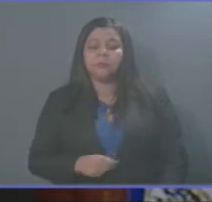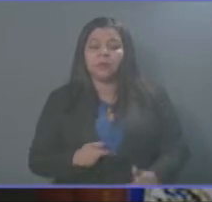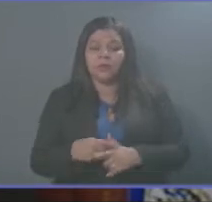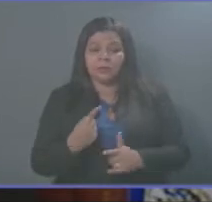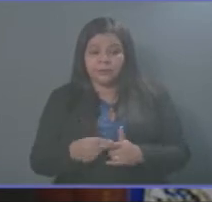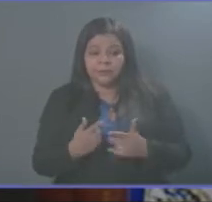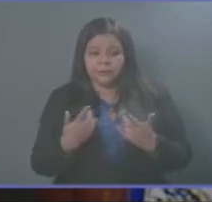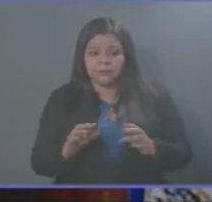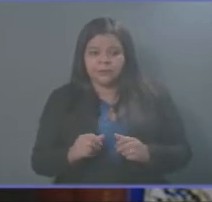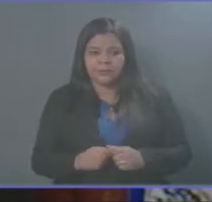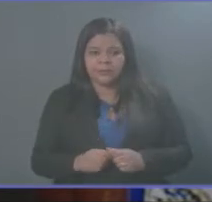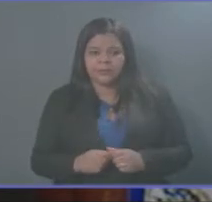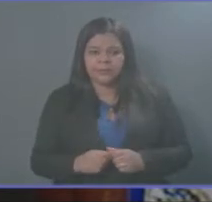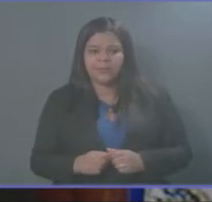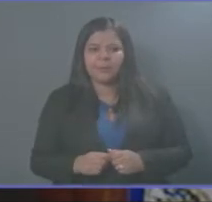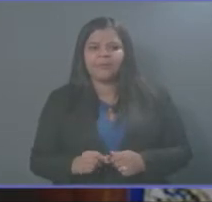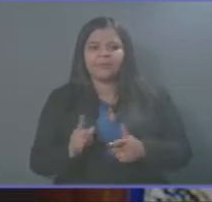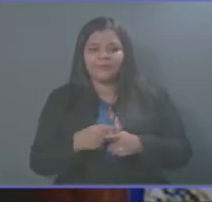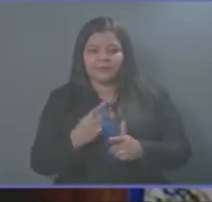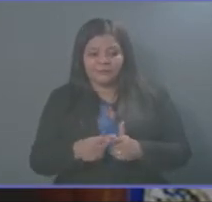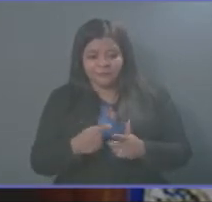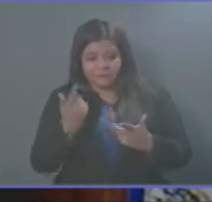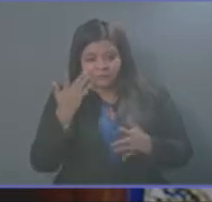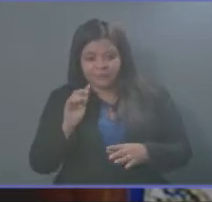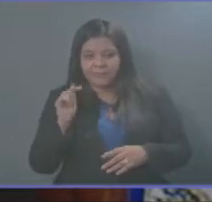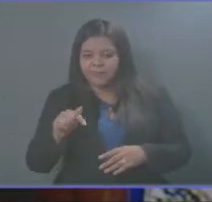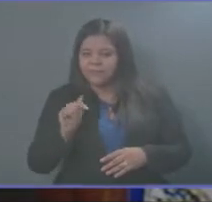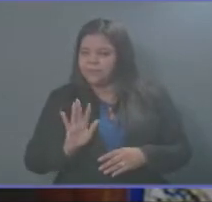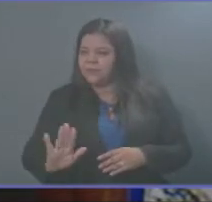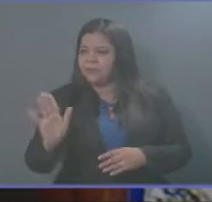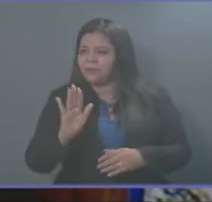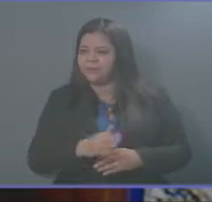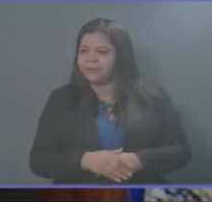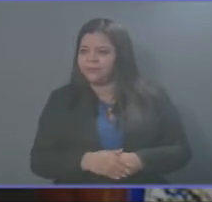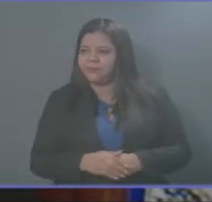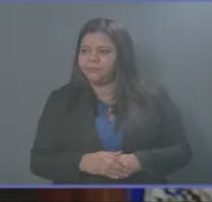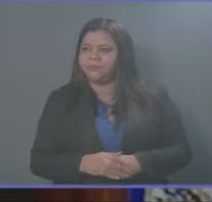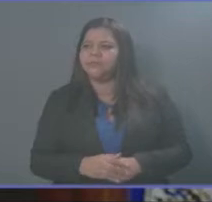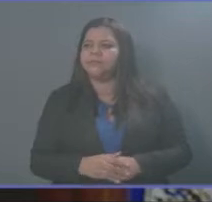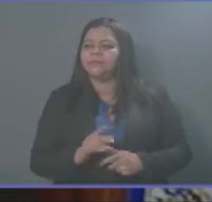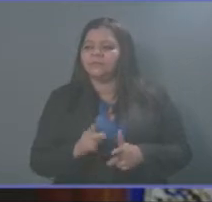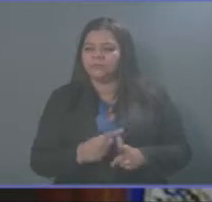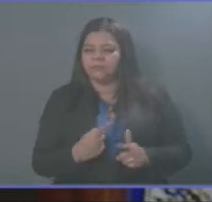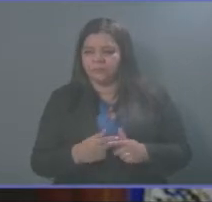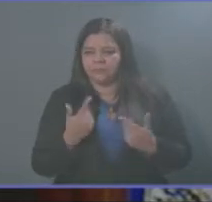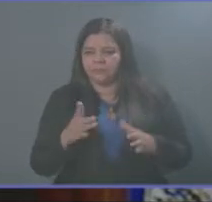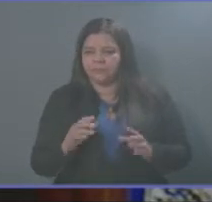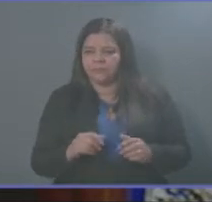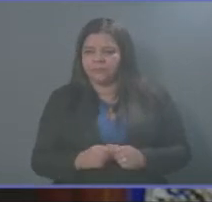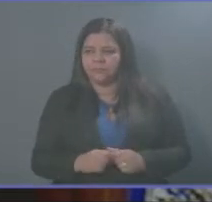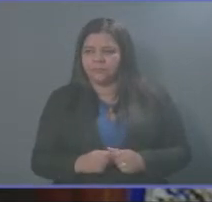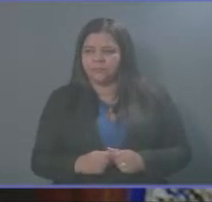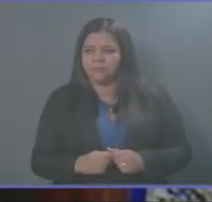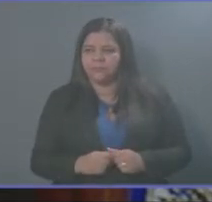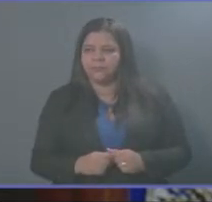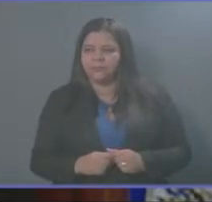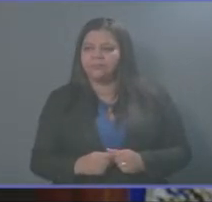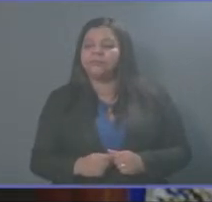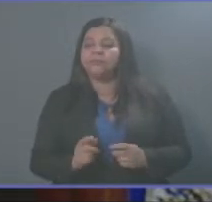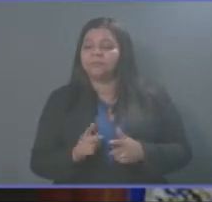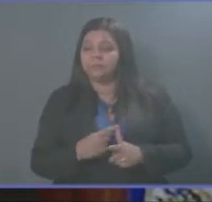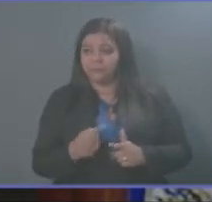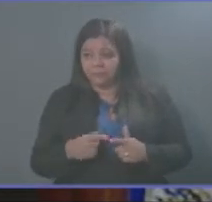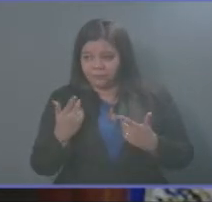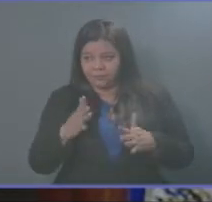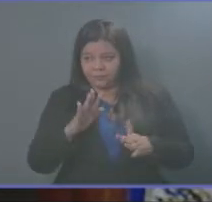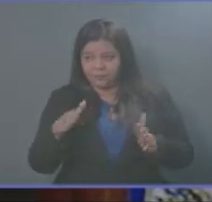correcto. Insisto, esto nunca se ha aprobado, jamás se ha dado. Y no